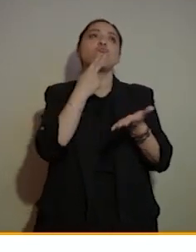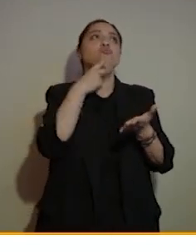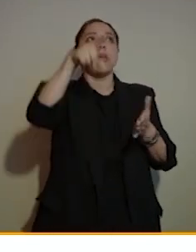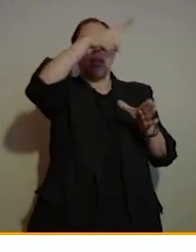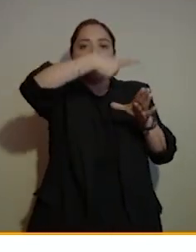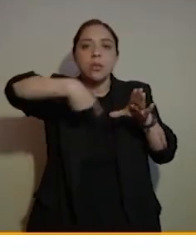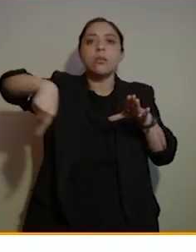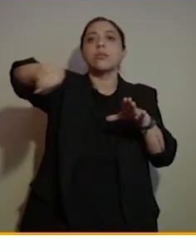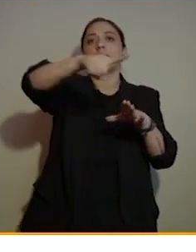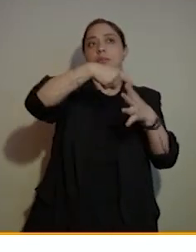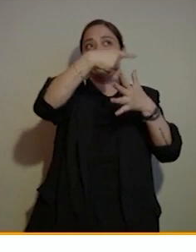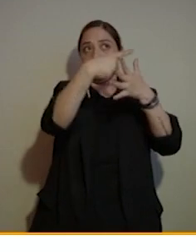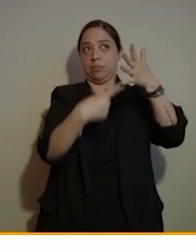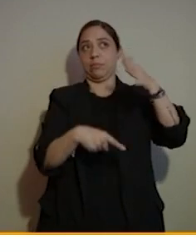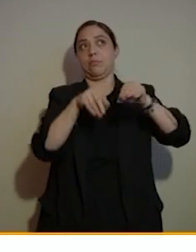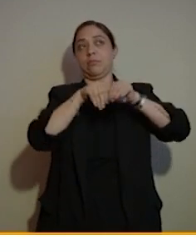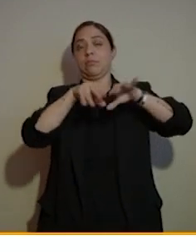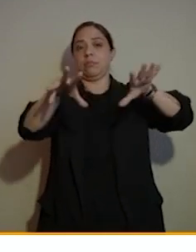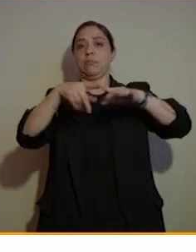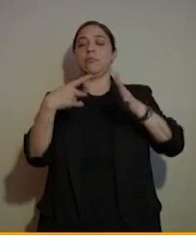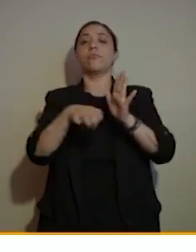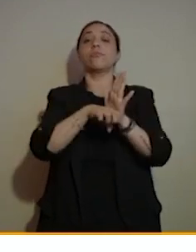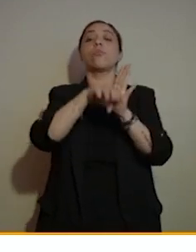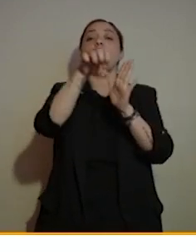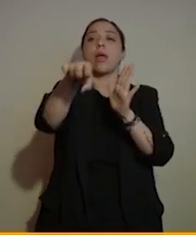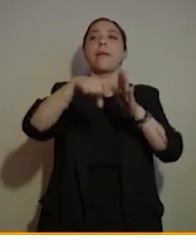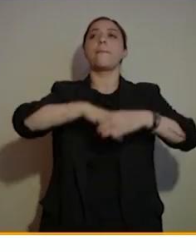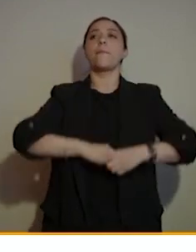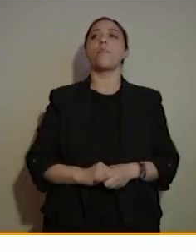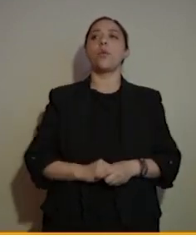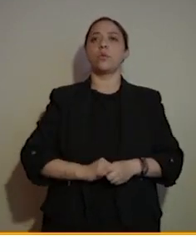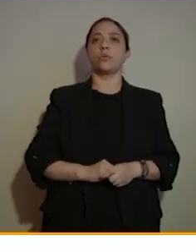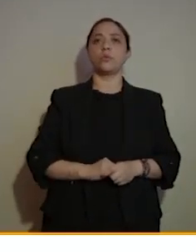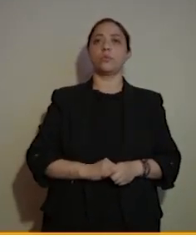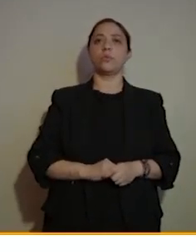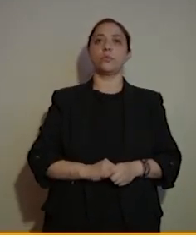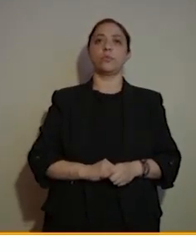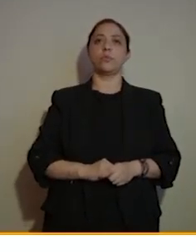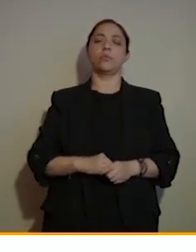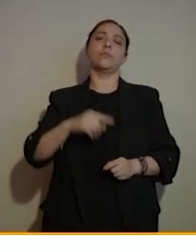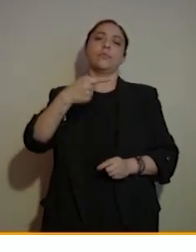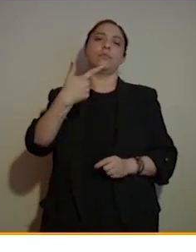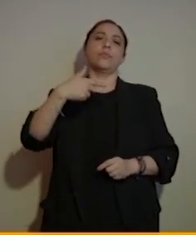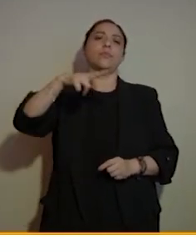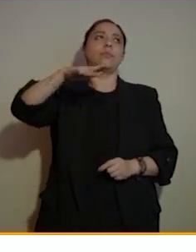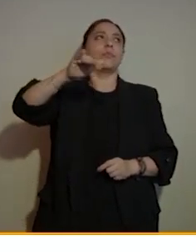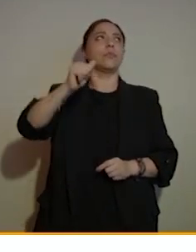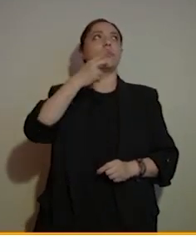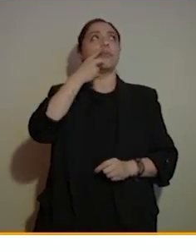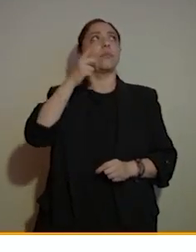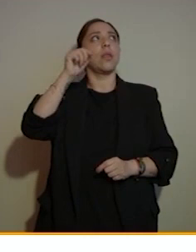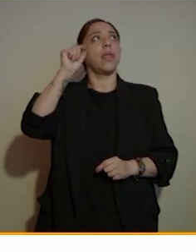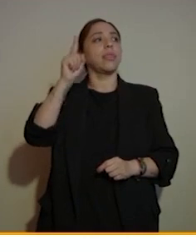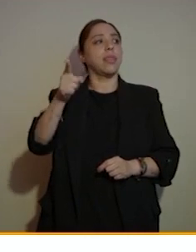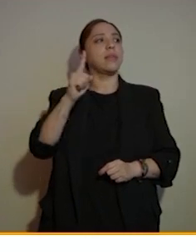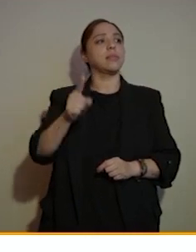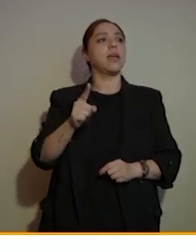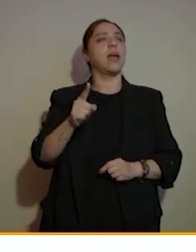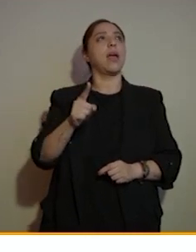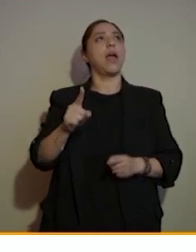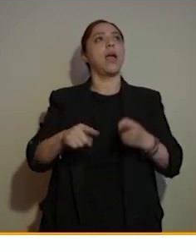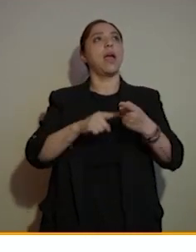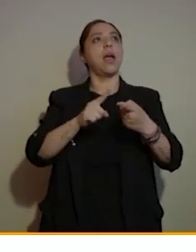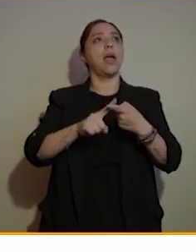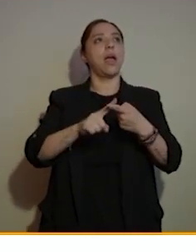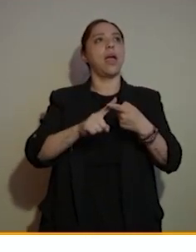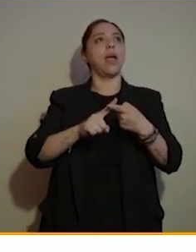que aquí estoy publicando. Por ejemplo, la guía que se llama En Marcha Digital es un proyecto